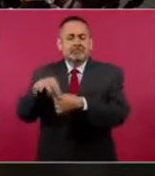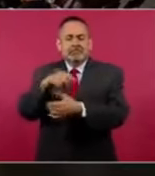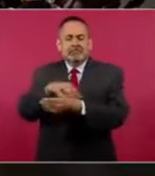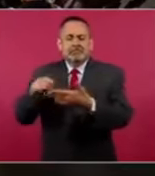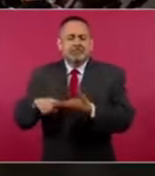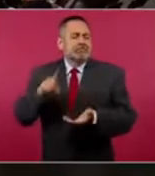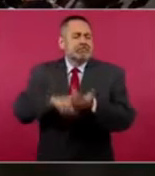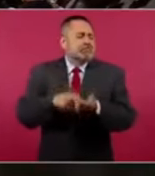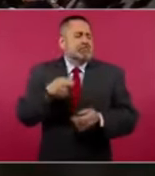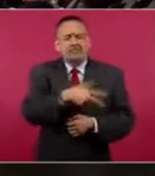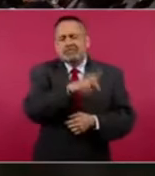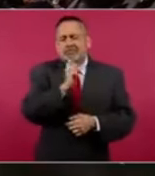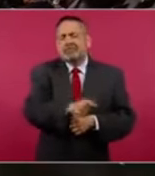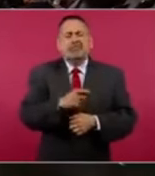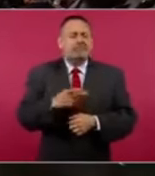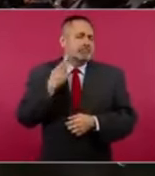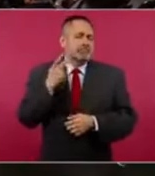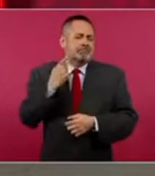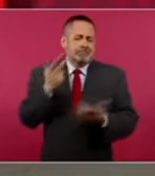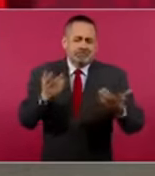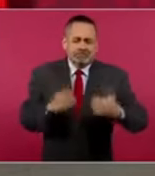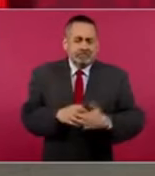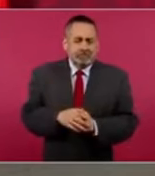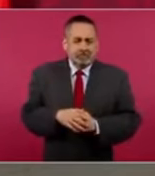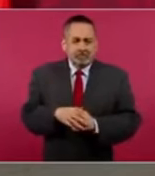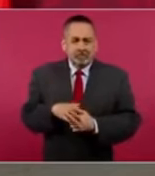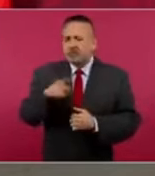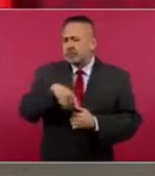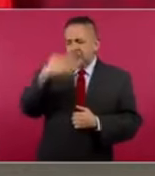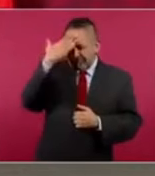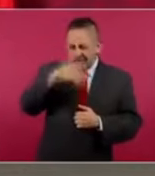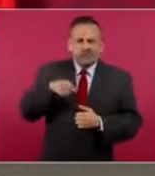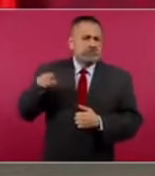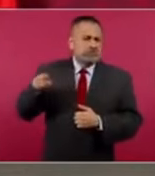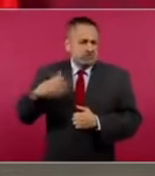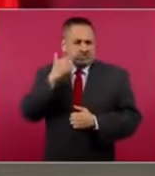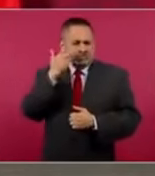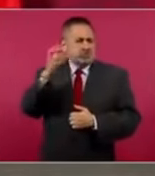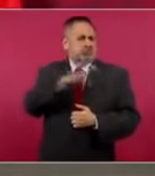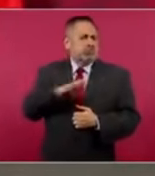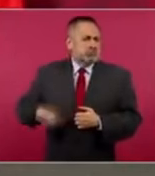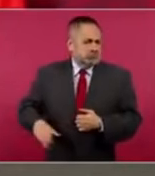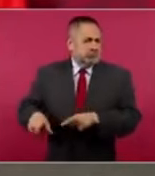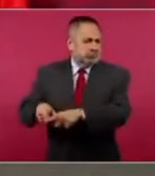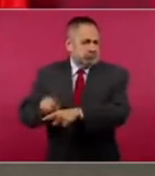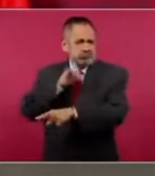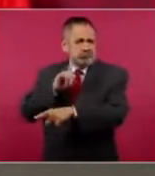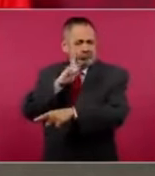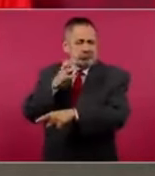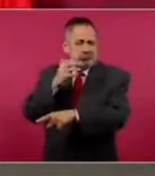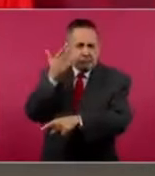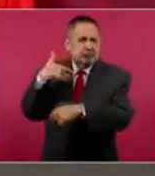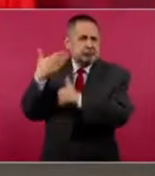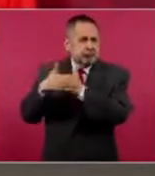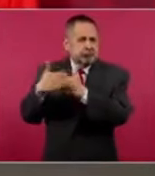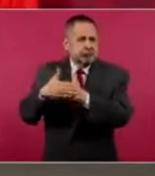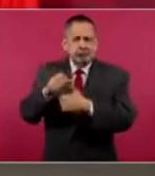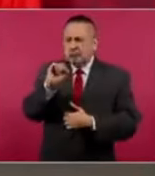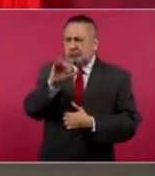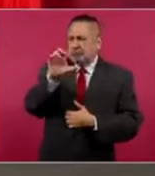Todo mundo sabe que ella es aspirante a la presidencia. Entonces,